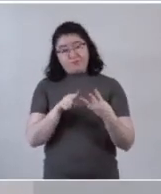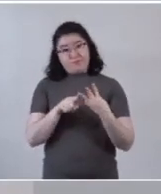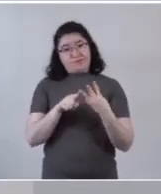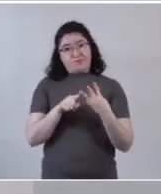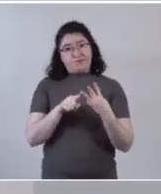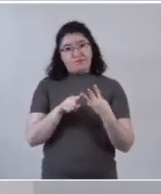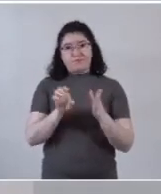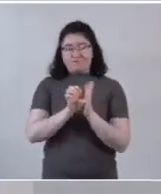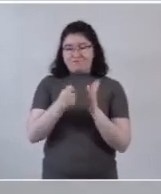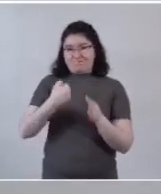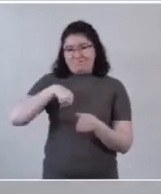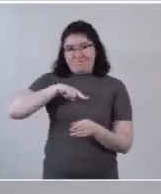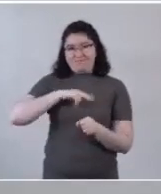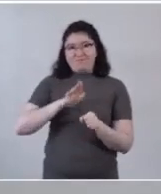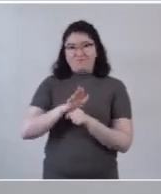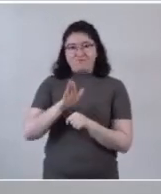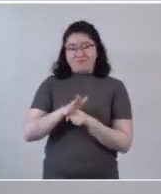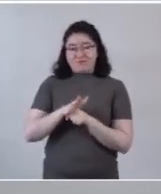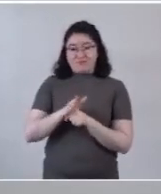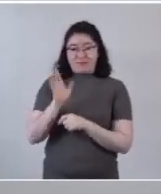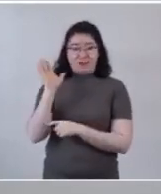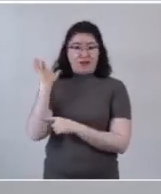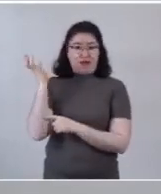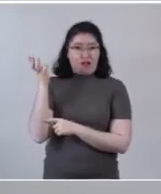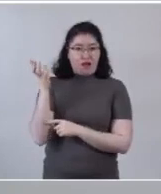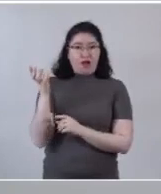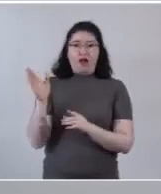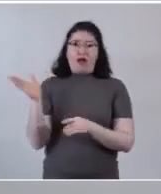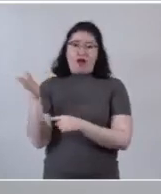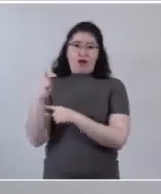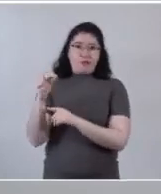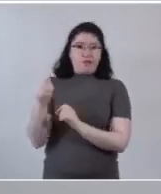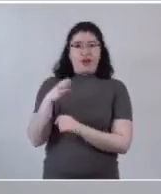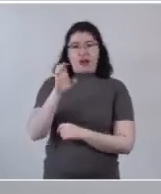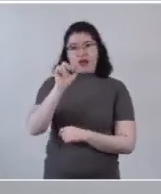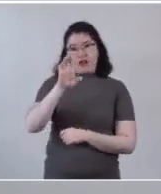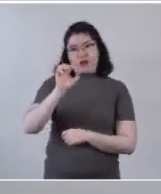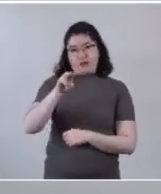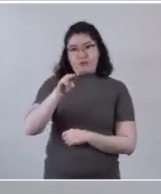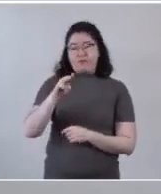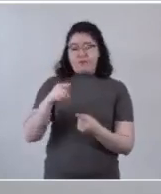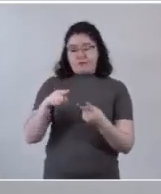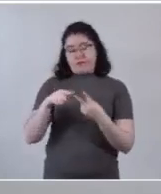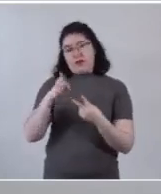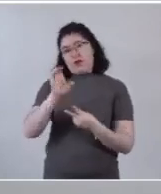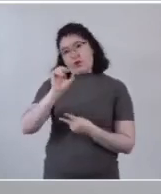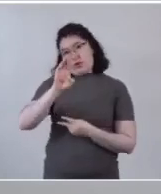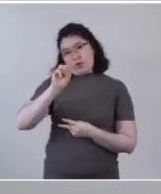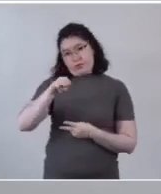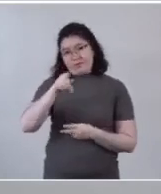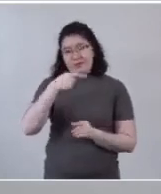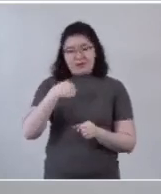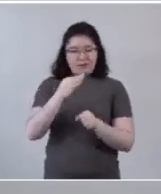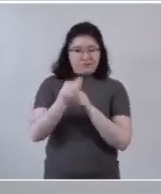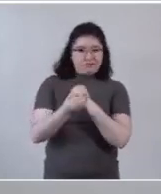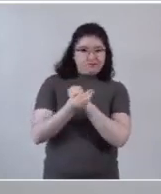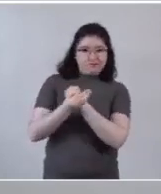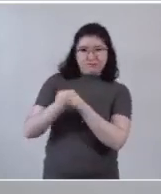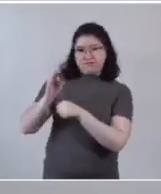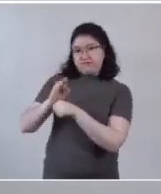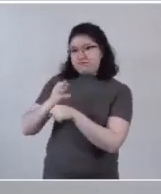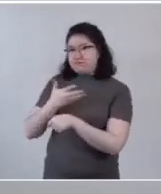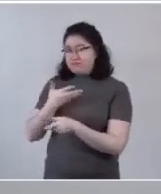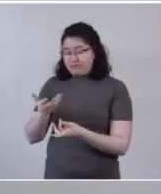ejemplo, en nuestro caso, a todas las ambulancias del ERUM y del CRUM para que puedan tener protección